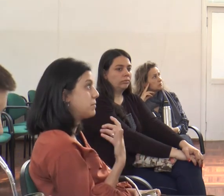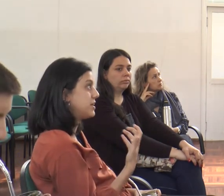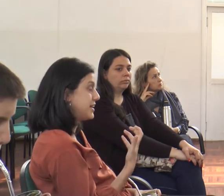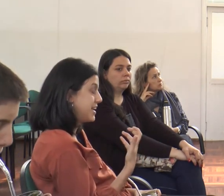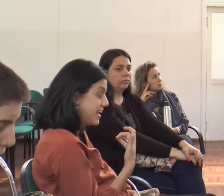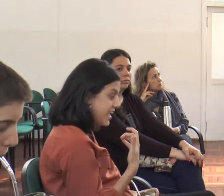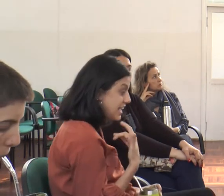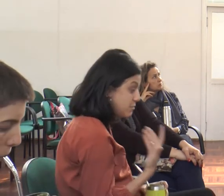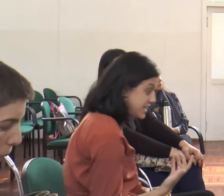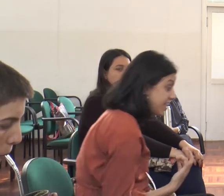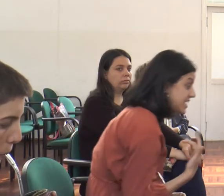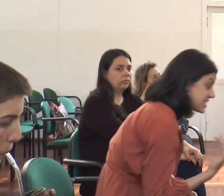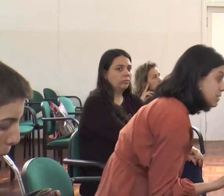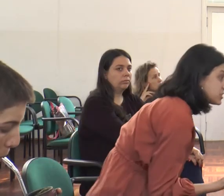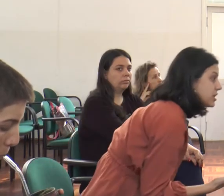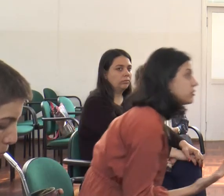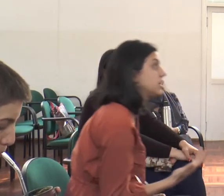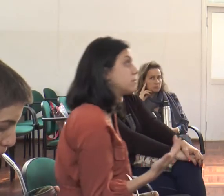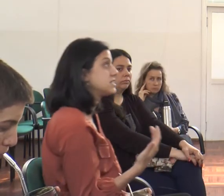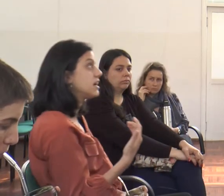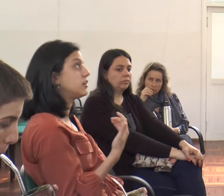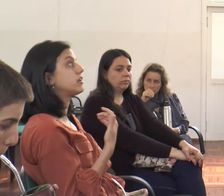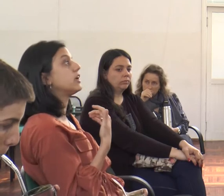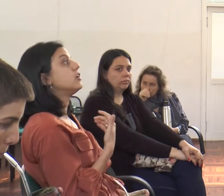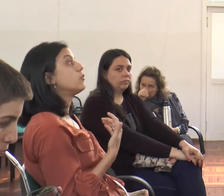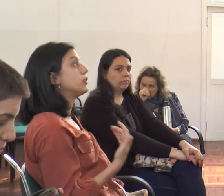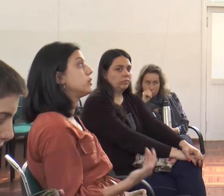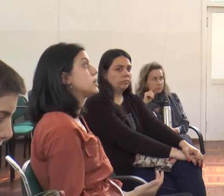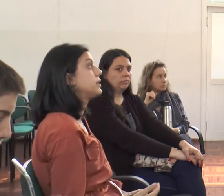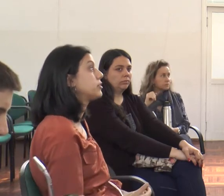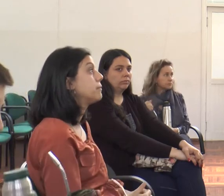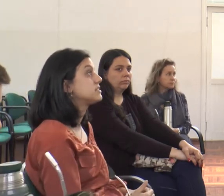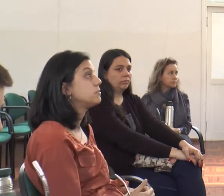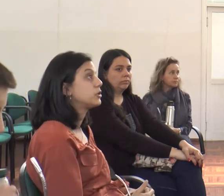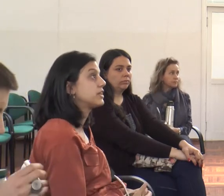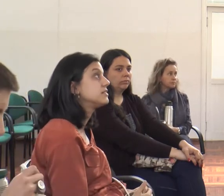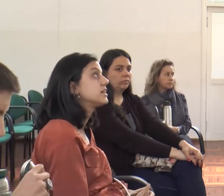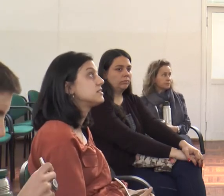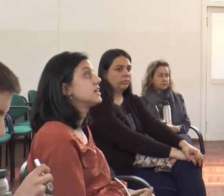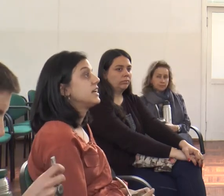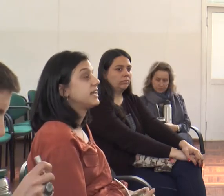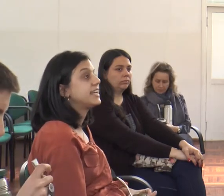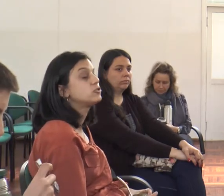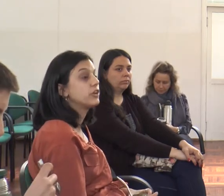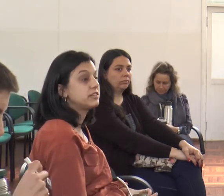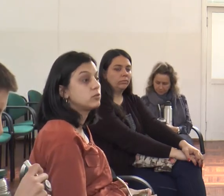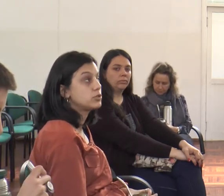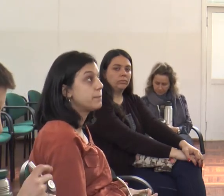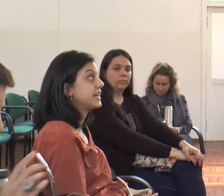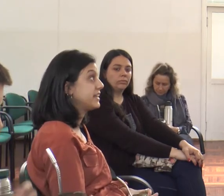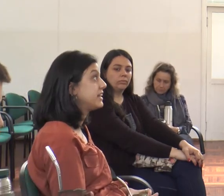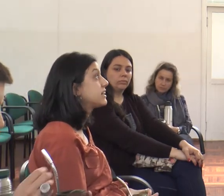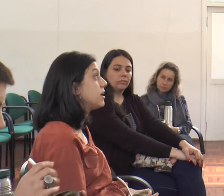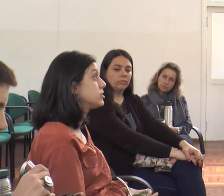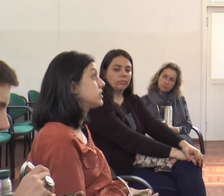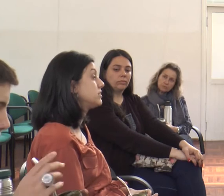relación a la mirada hacia las personas con discapacidad, creo que uno de los aspectos más importantes en toda institución